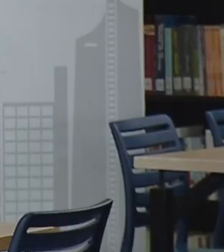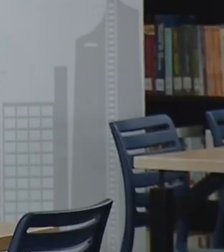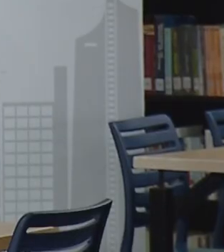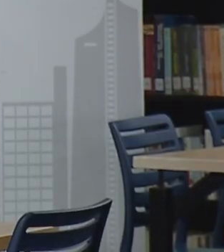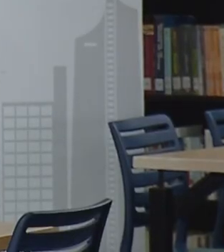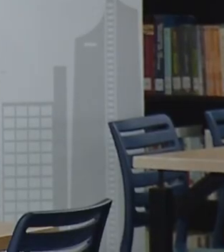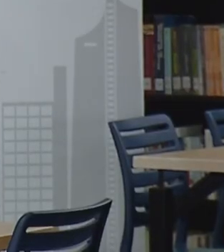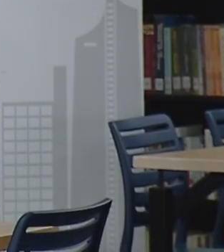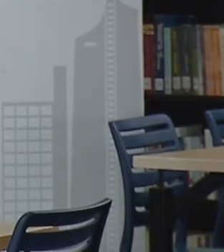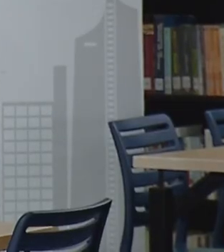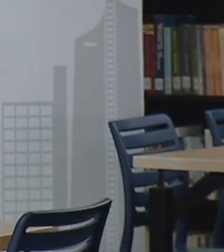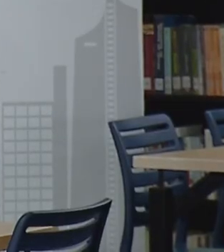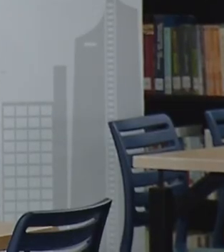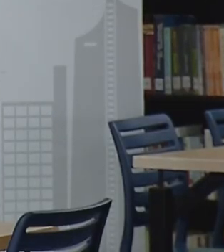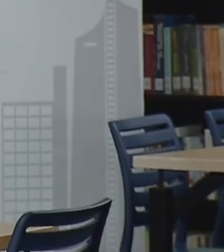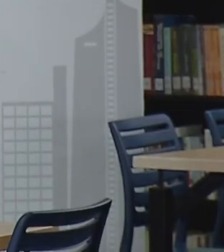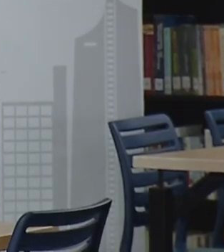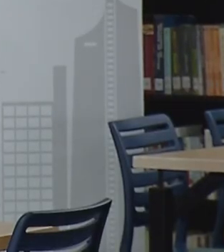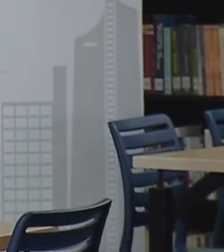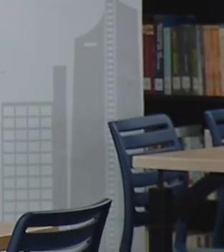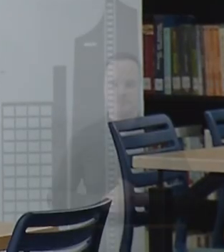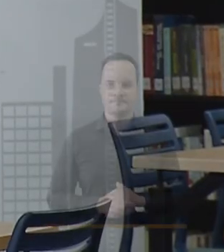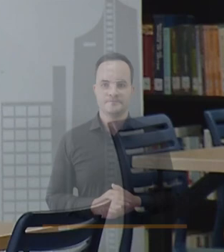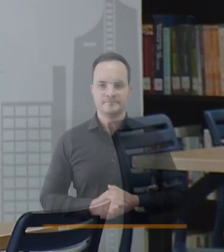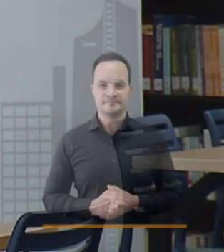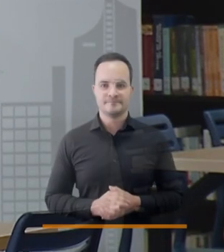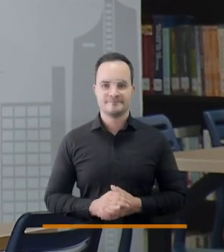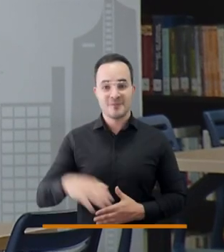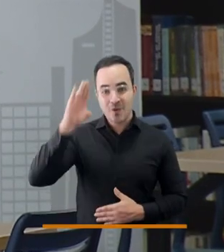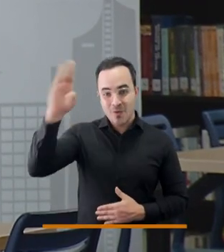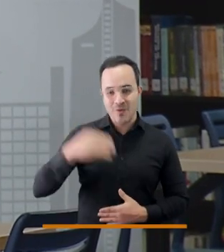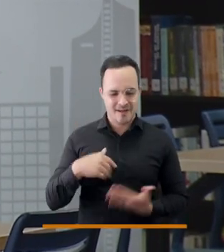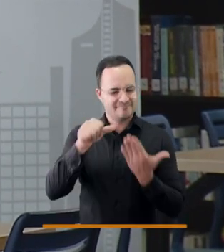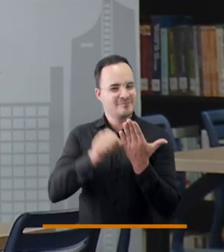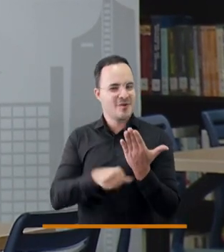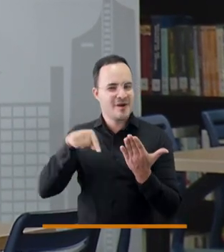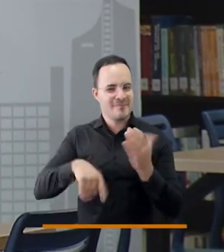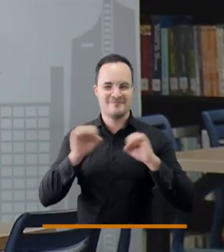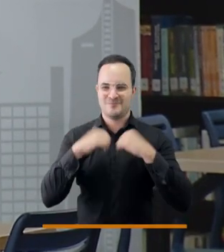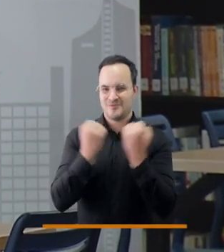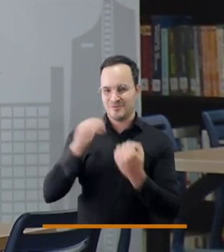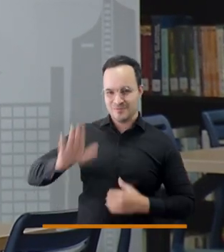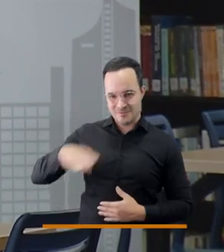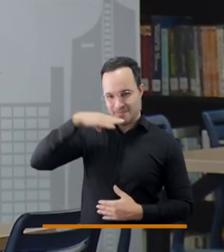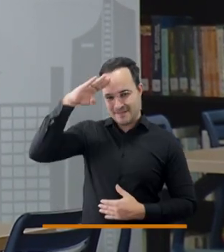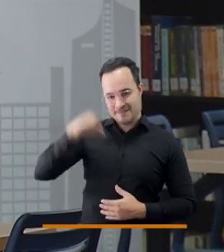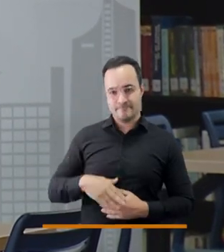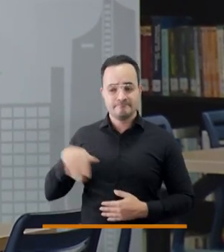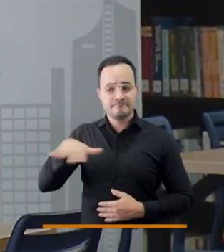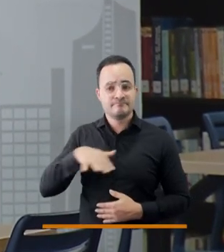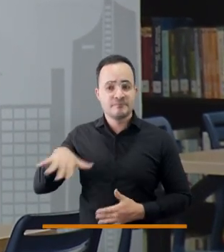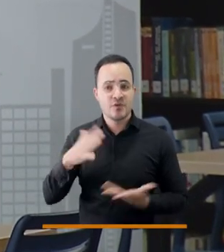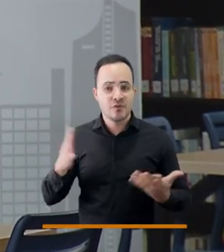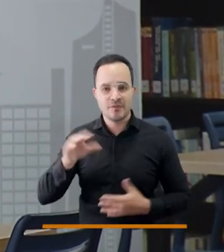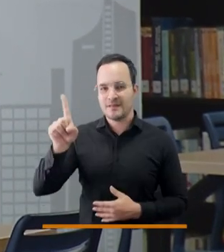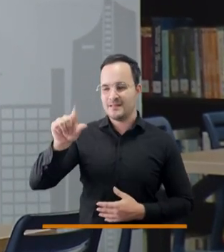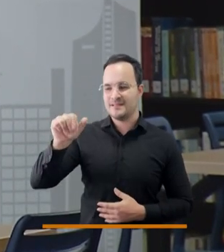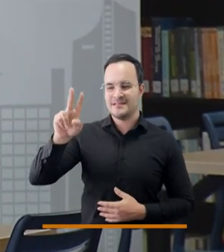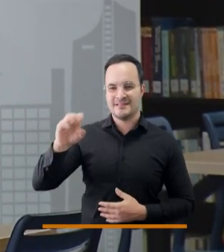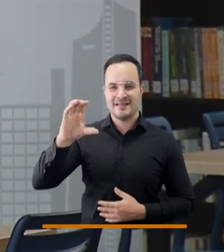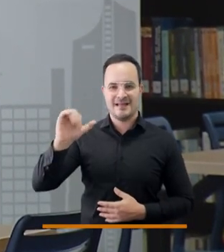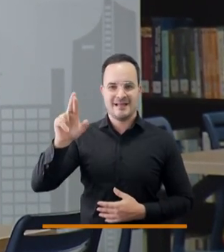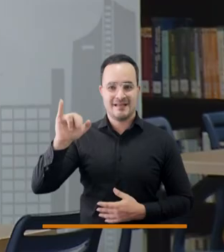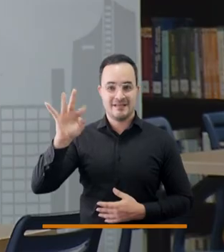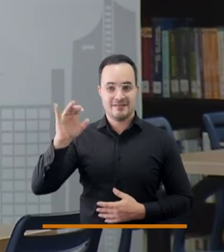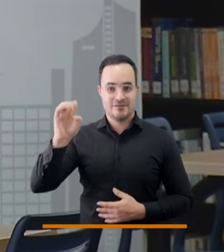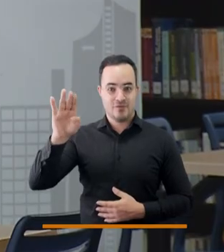Hola, bienvenidos a De Frente, programa del Consejo de la Ciudad de Medellín. Hoy estamos desde San Cristóbal, uno de los